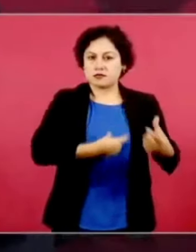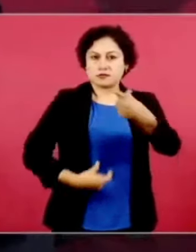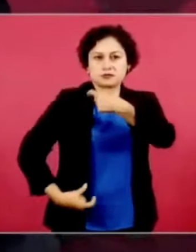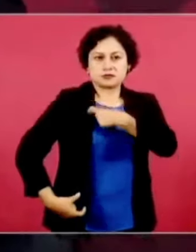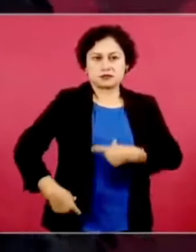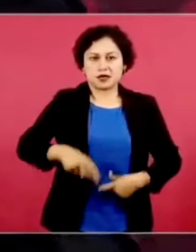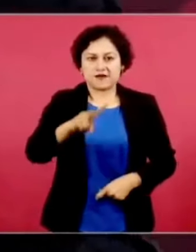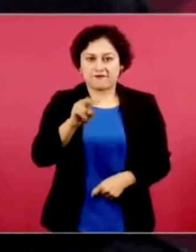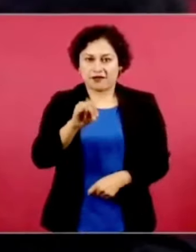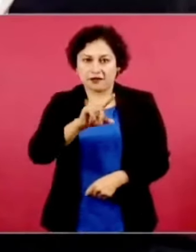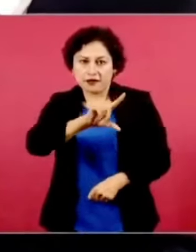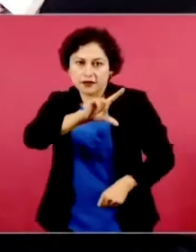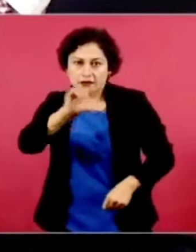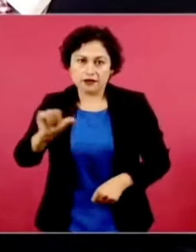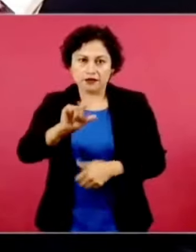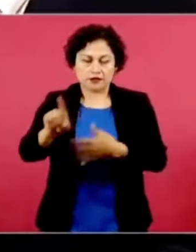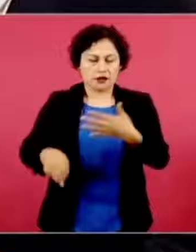Zapata.